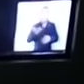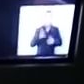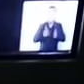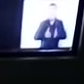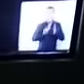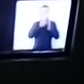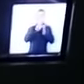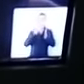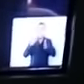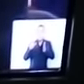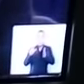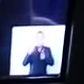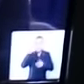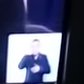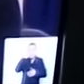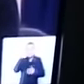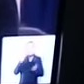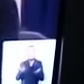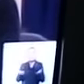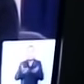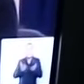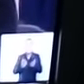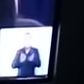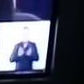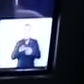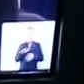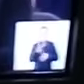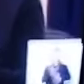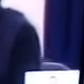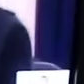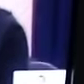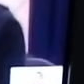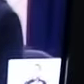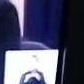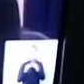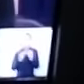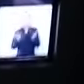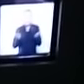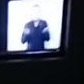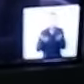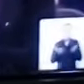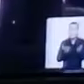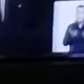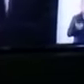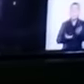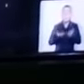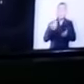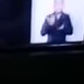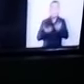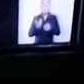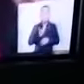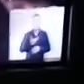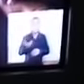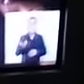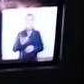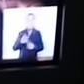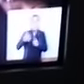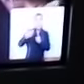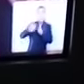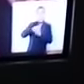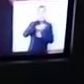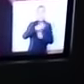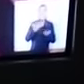pues, prácticamente son similares. Lo único es que según la particularidad de la situación, así